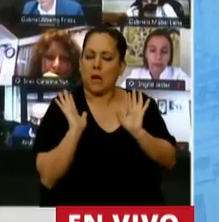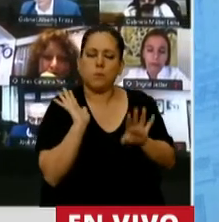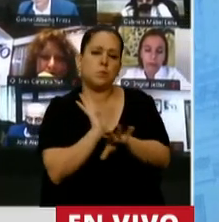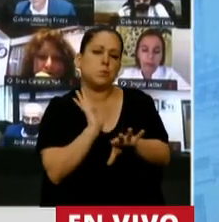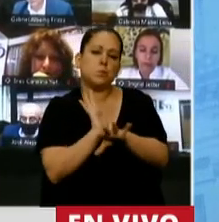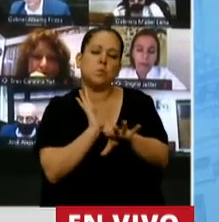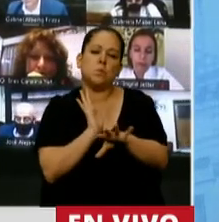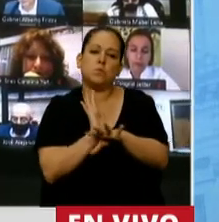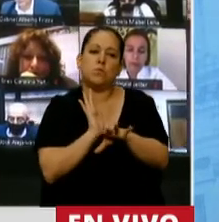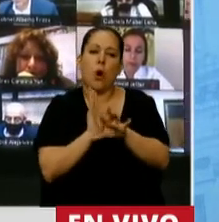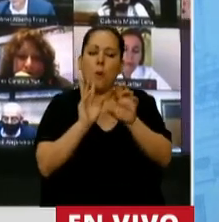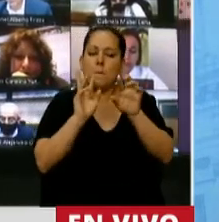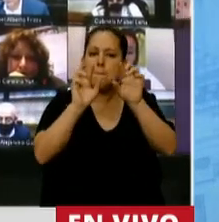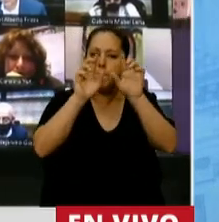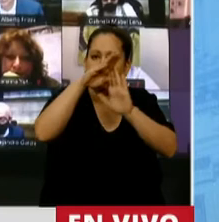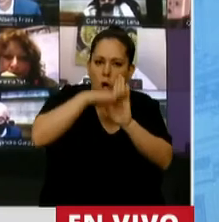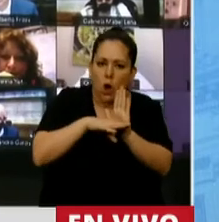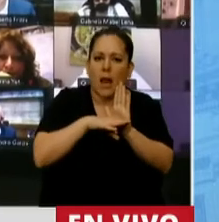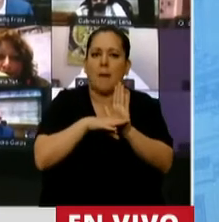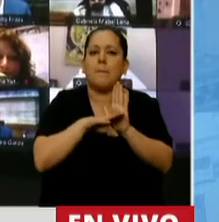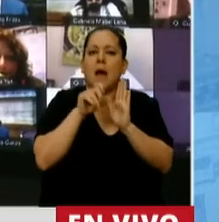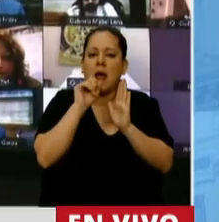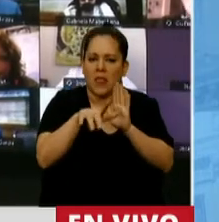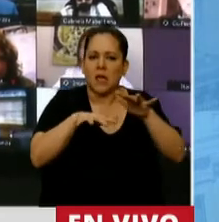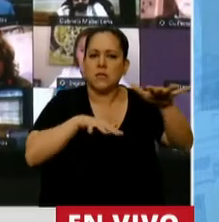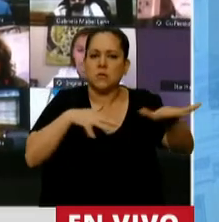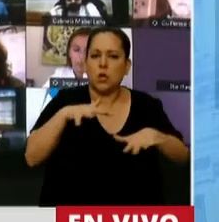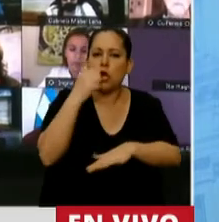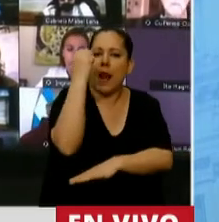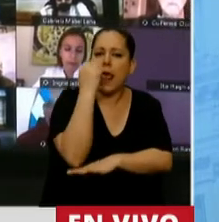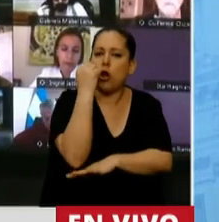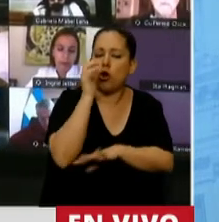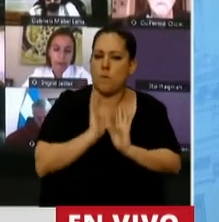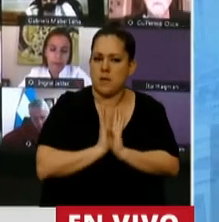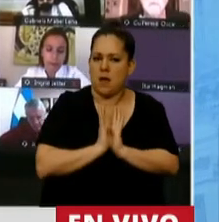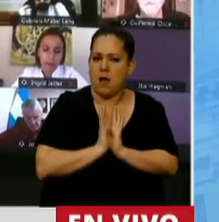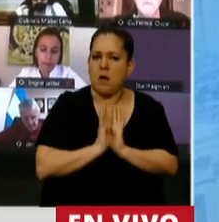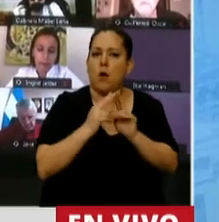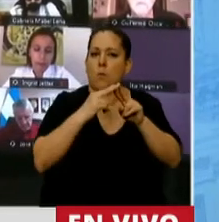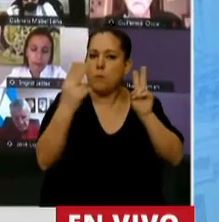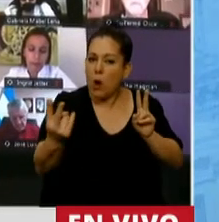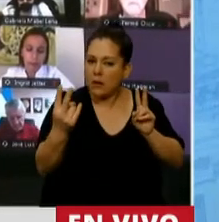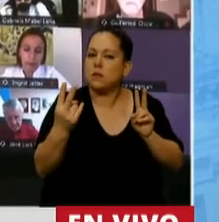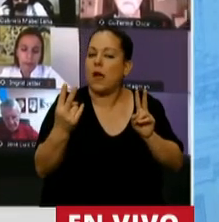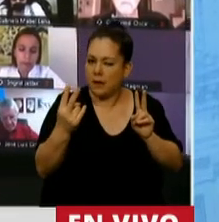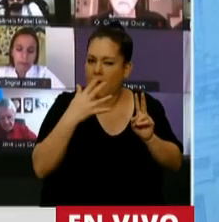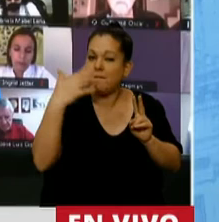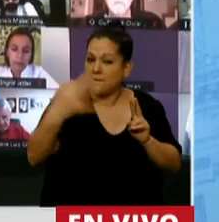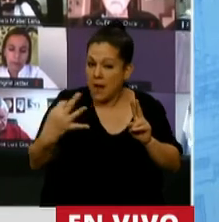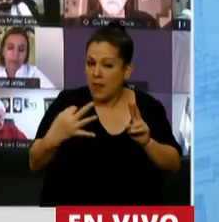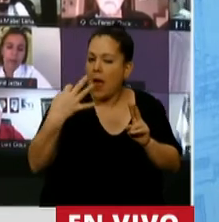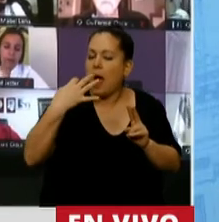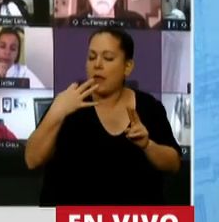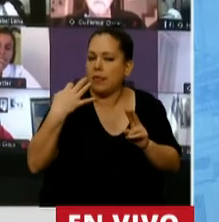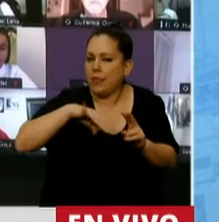llamó Programa Integral de Transición Económica. Es un puente que evidentemente debemos transitar entre